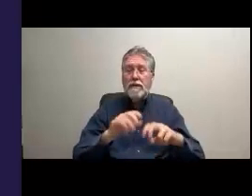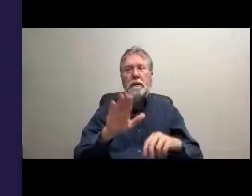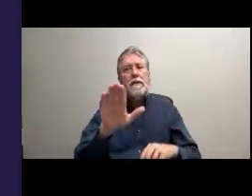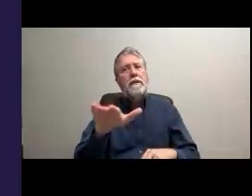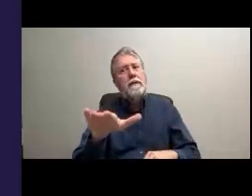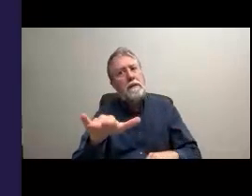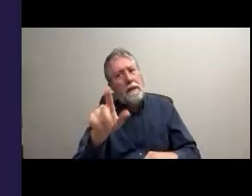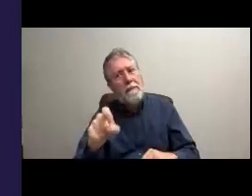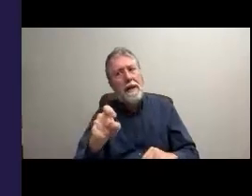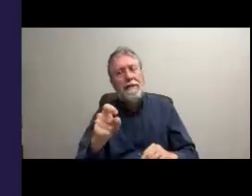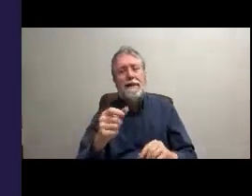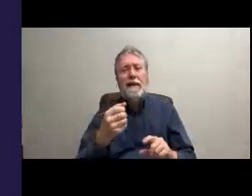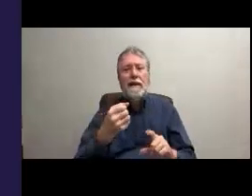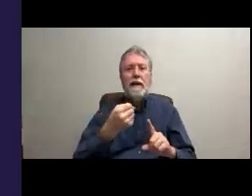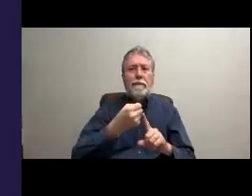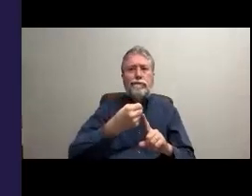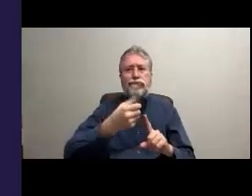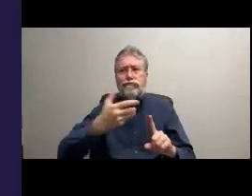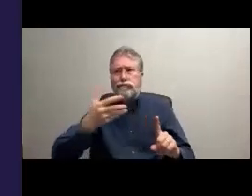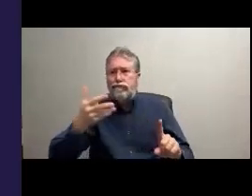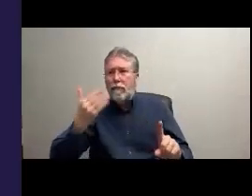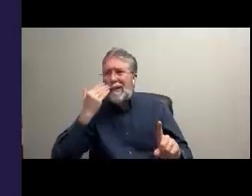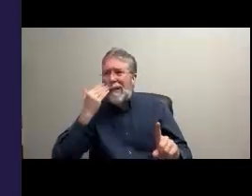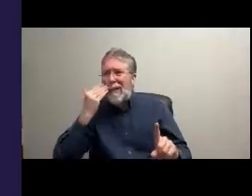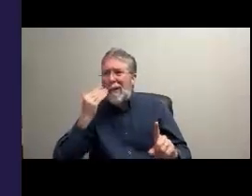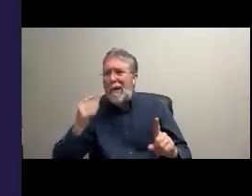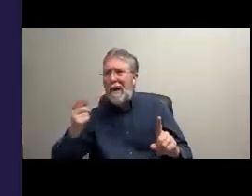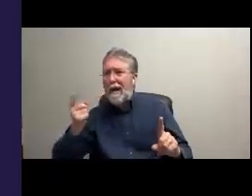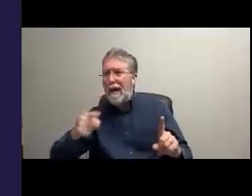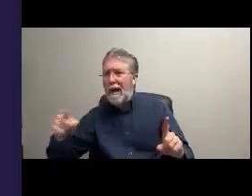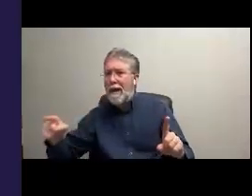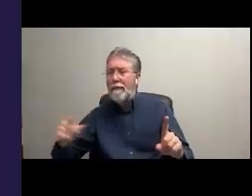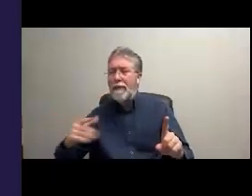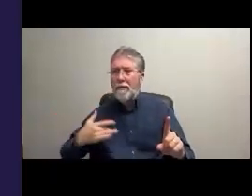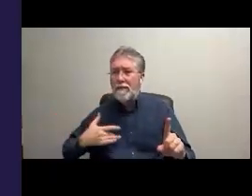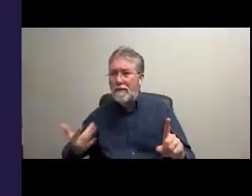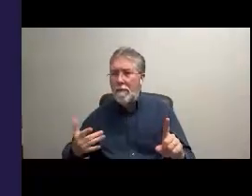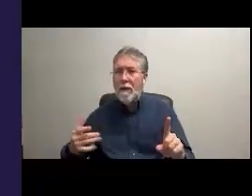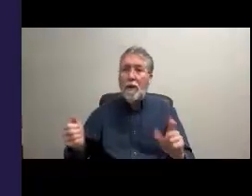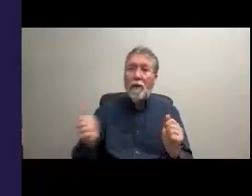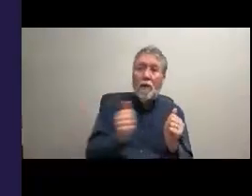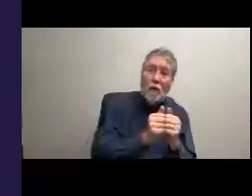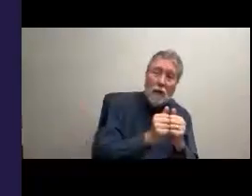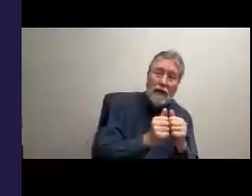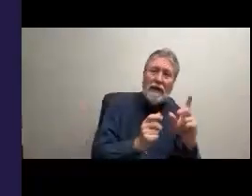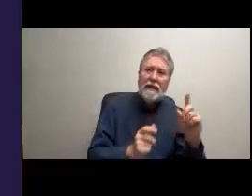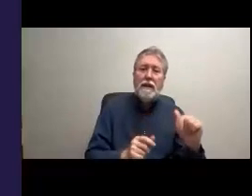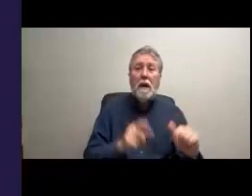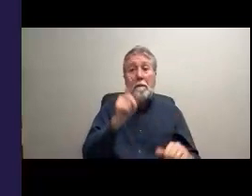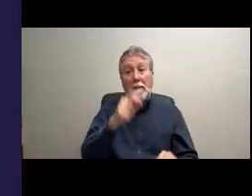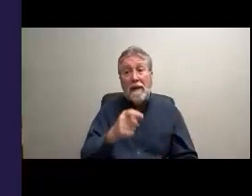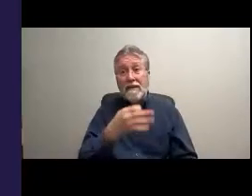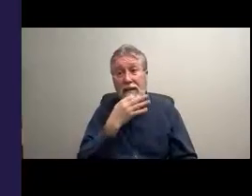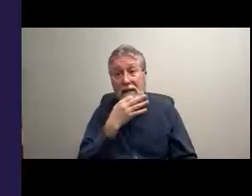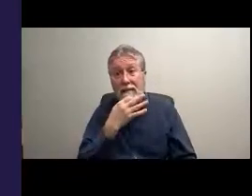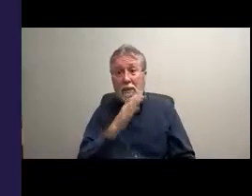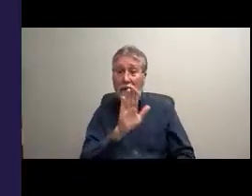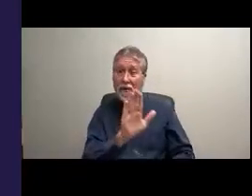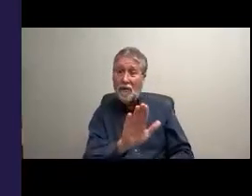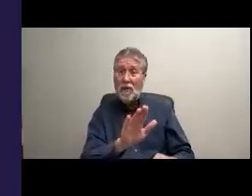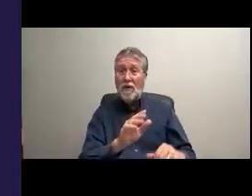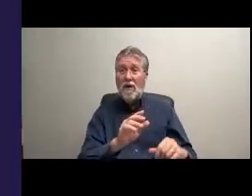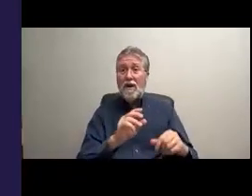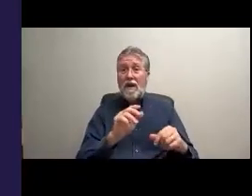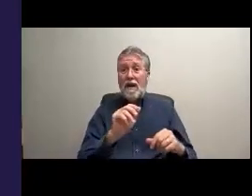Así que no hay que ser un experto en la luz nocturna, no hay que ser un experto en el algoritmo que usamos para crear la puntuación